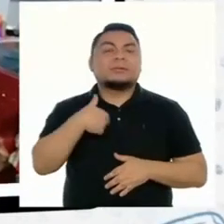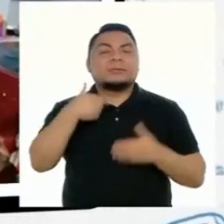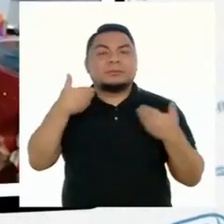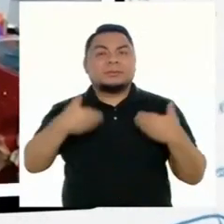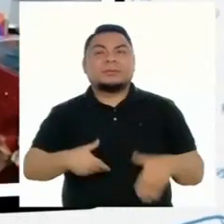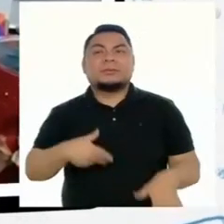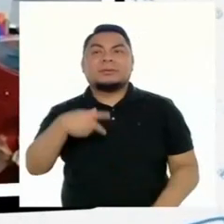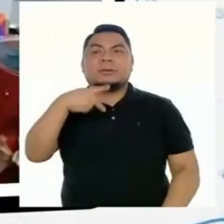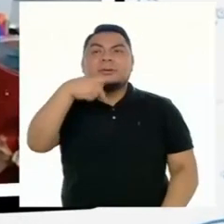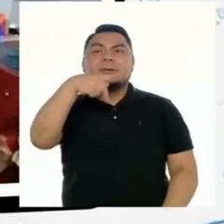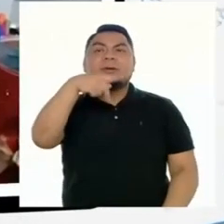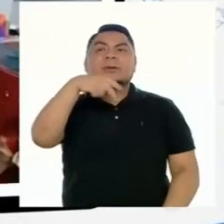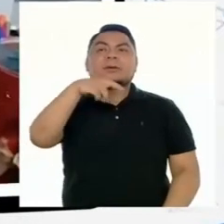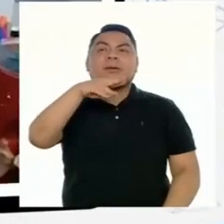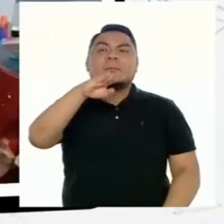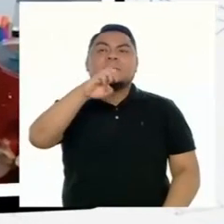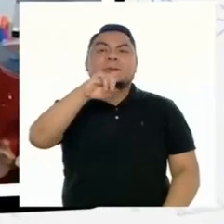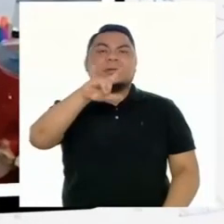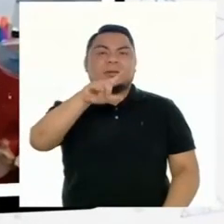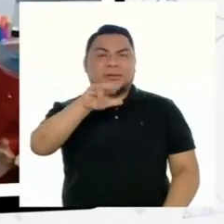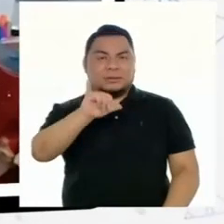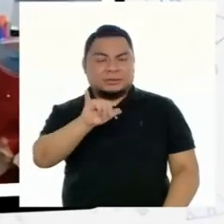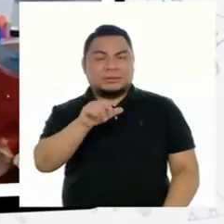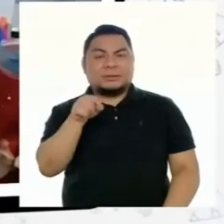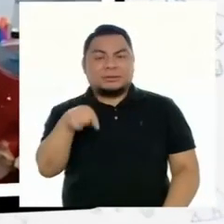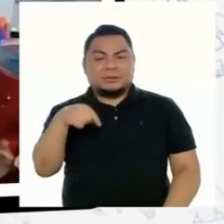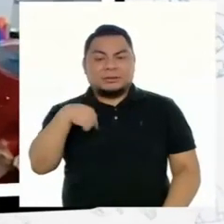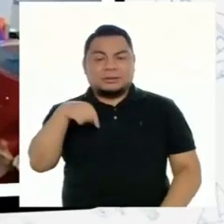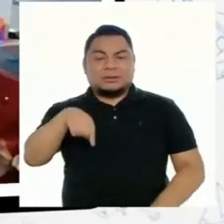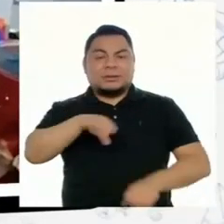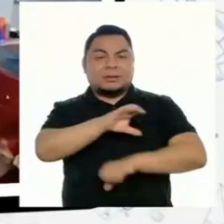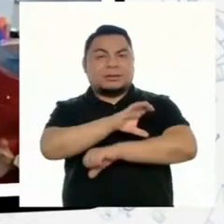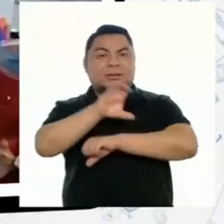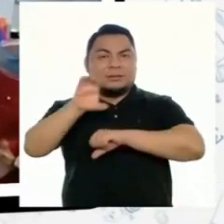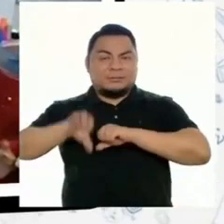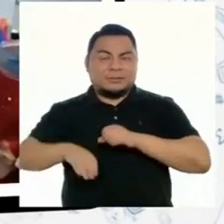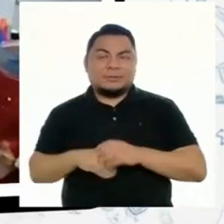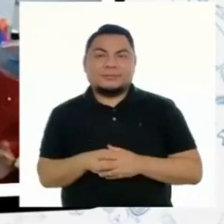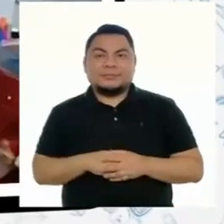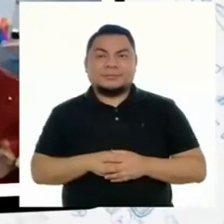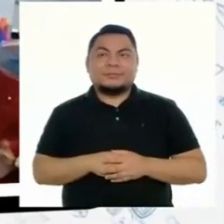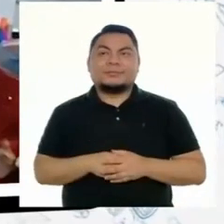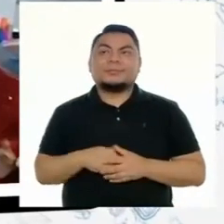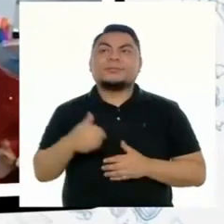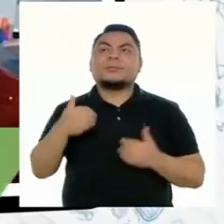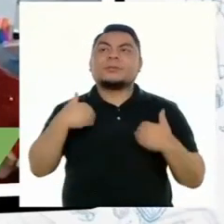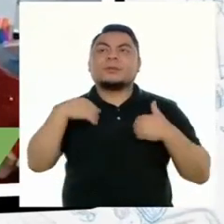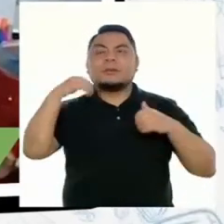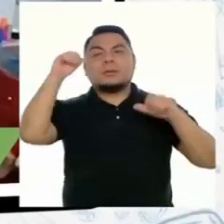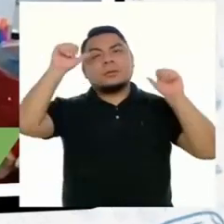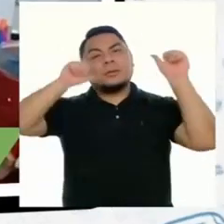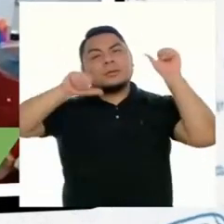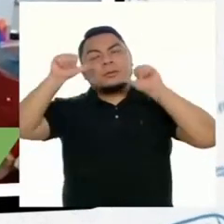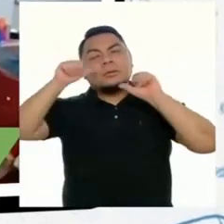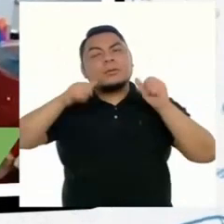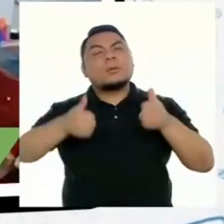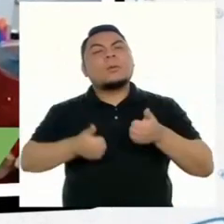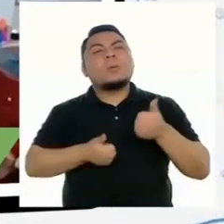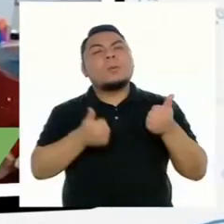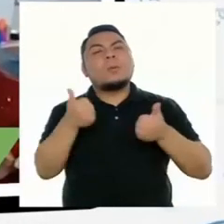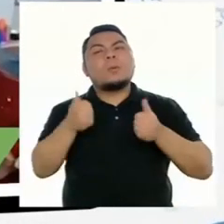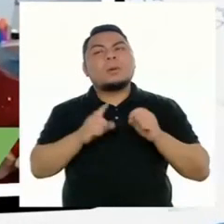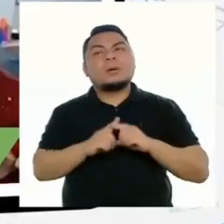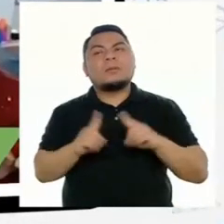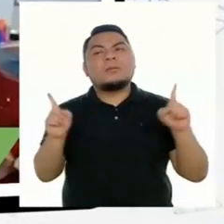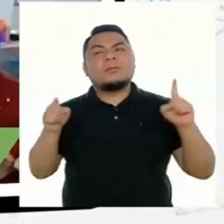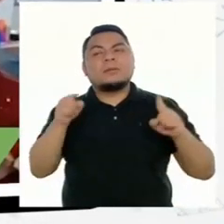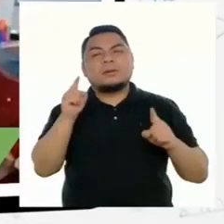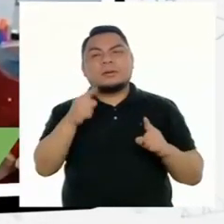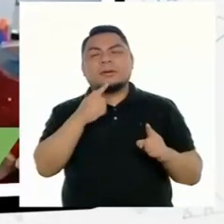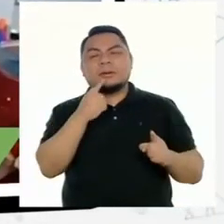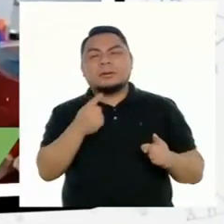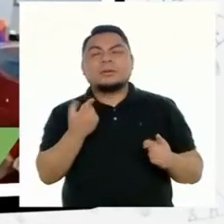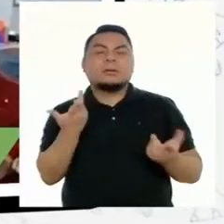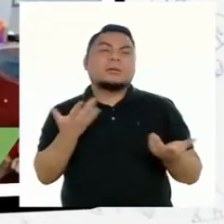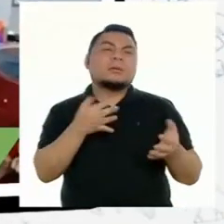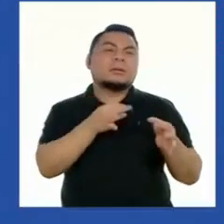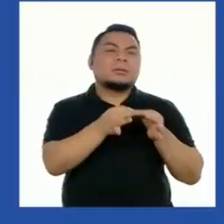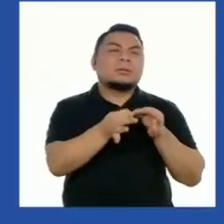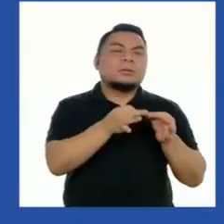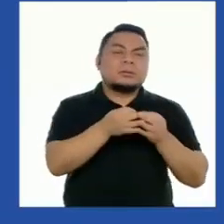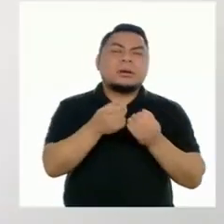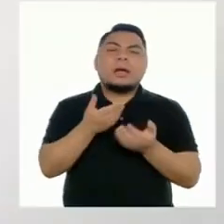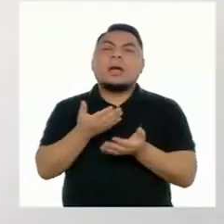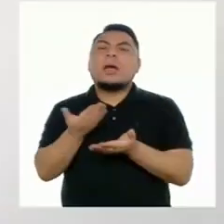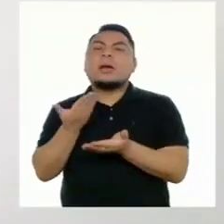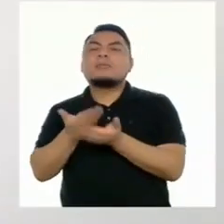llamo Kimberly y envío este video desde Cajamarca. Tengo una duda, ¿Cuál es la diferencia entre tesis y